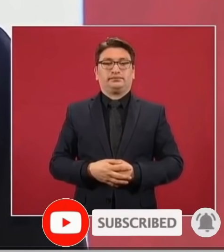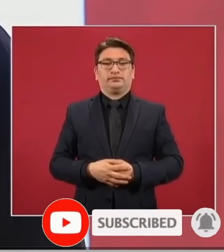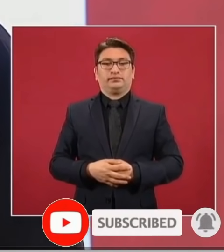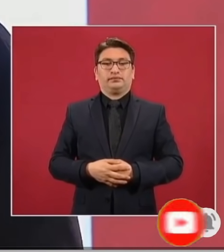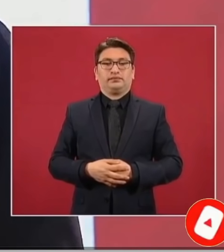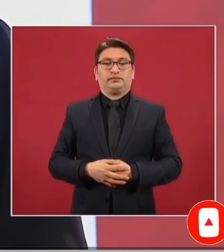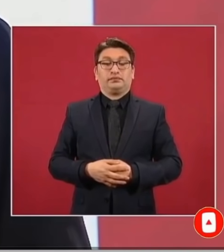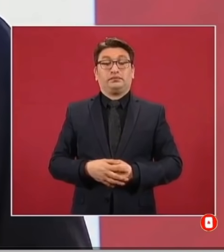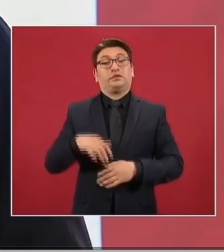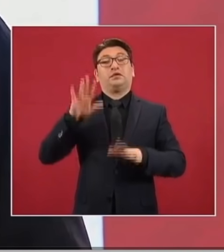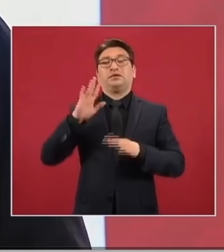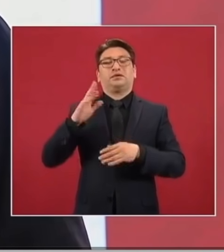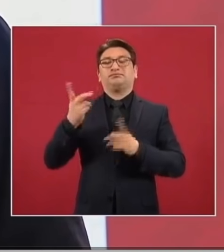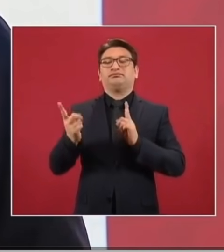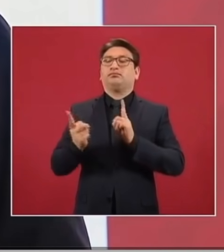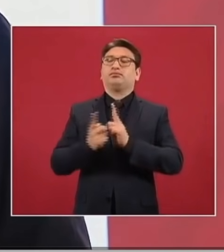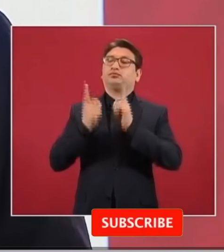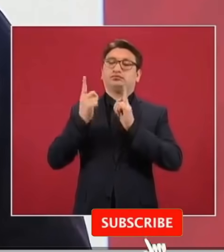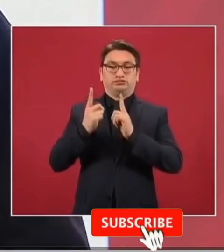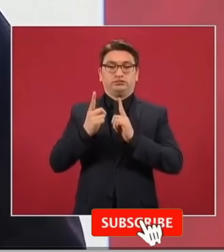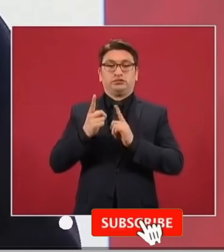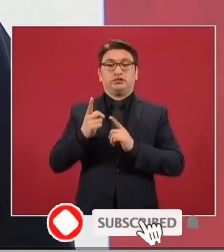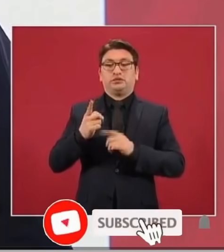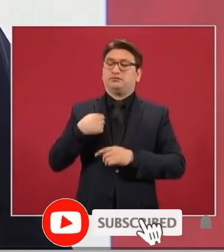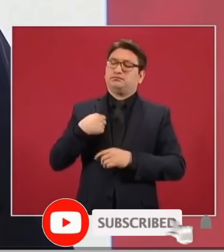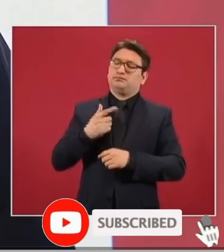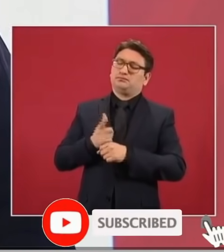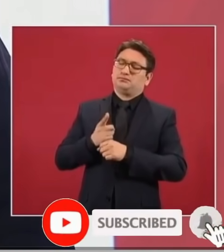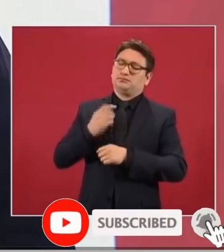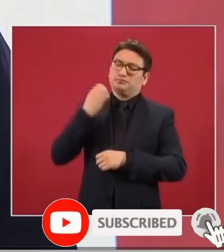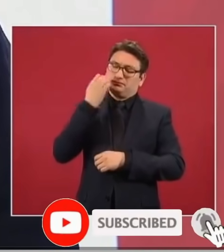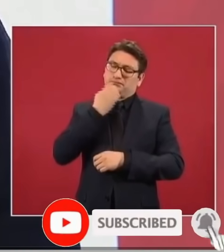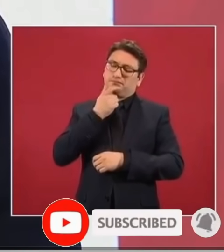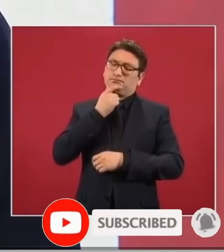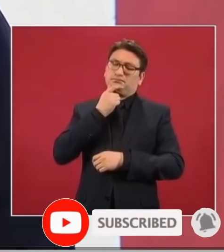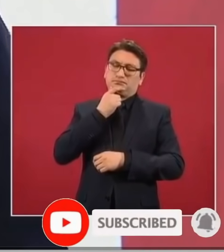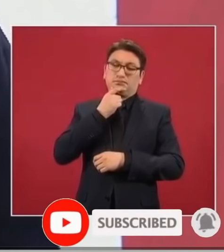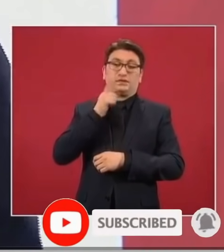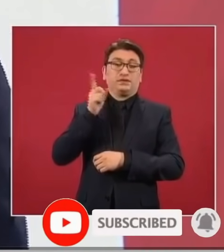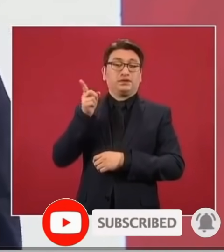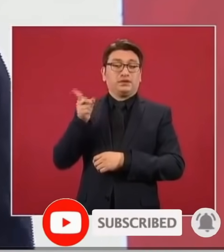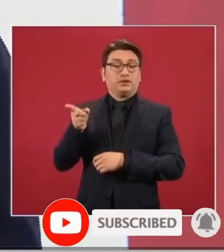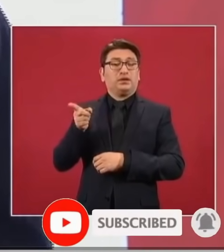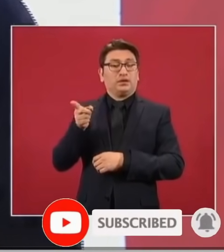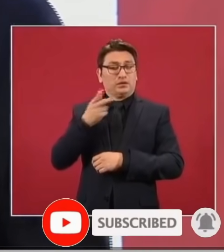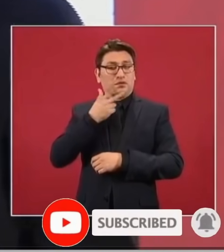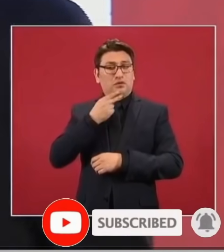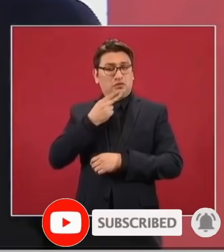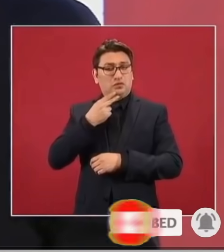pues nos encontramos. Y me llamó mucho la atención de que estaba trabajando